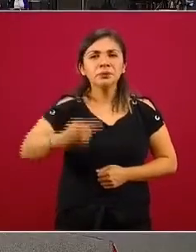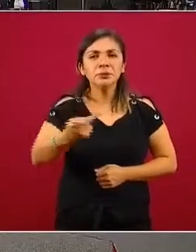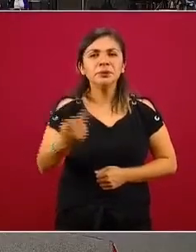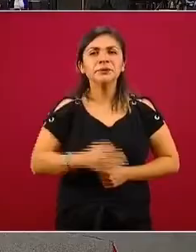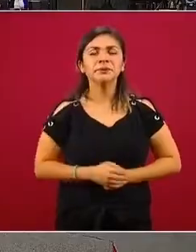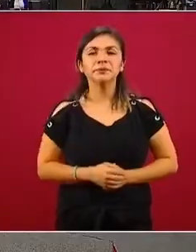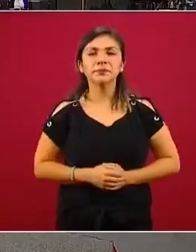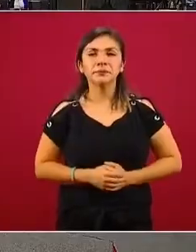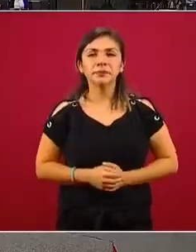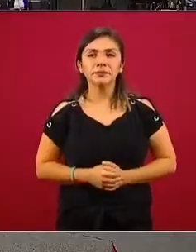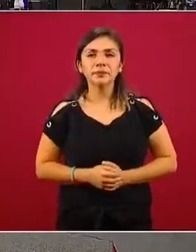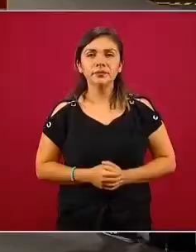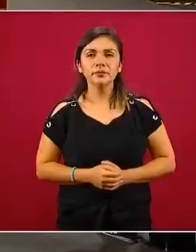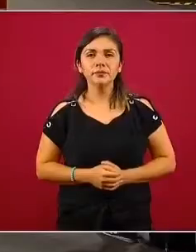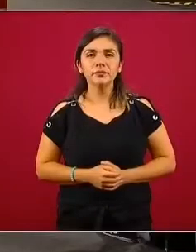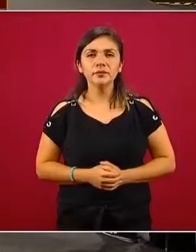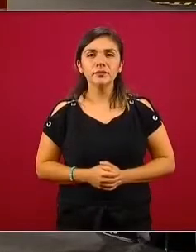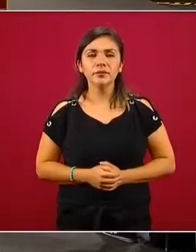Canal 11, por favor.